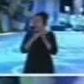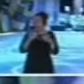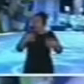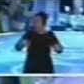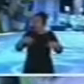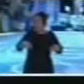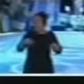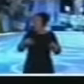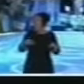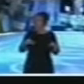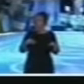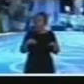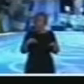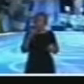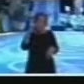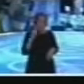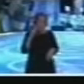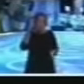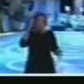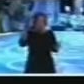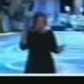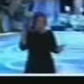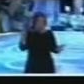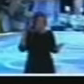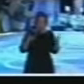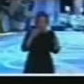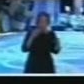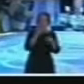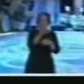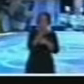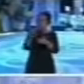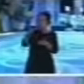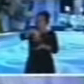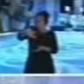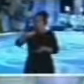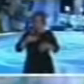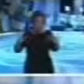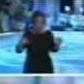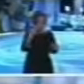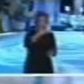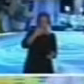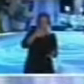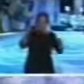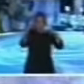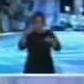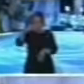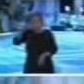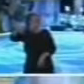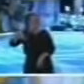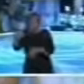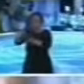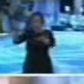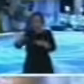se mantendrían limpios y blancos. Me la llevaba a todas partes, al colegio, al restaurante, al museo, a la playa,